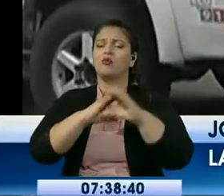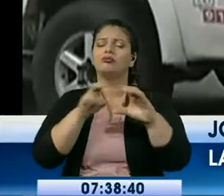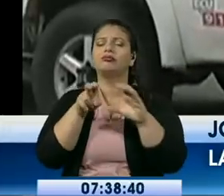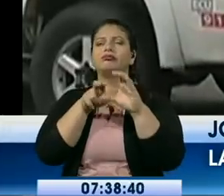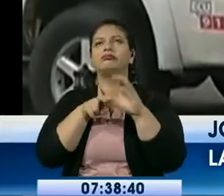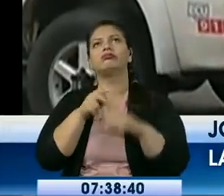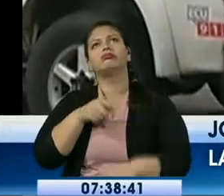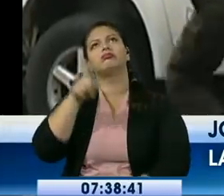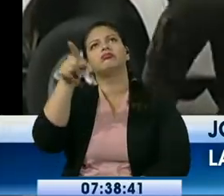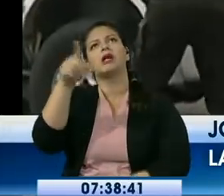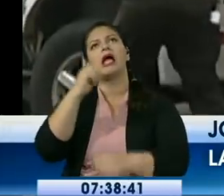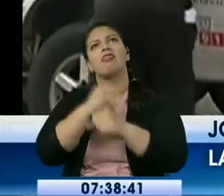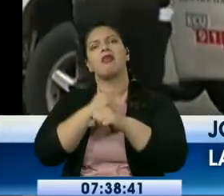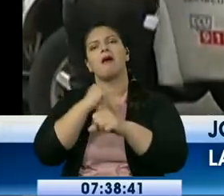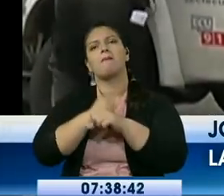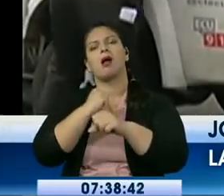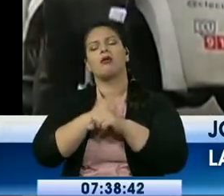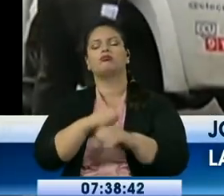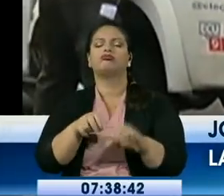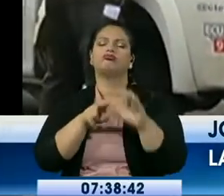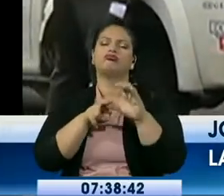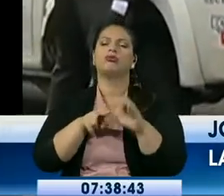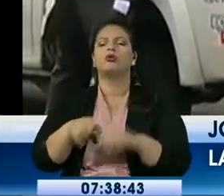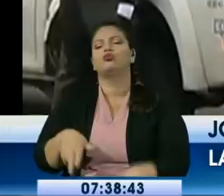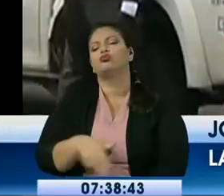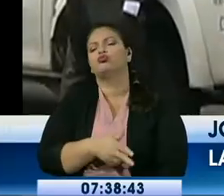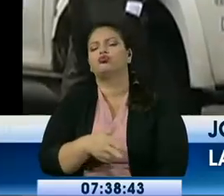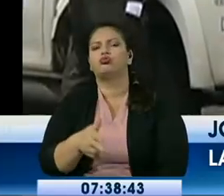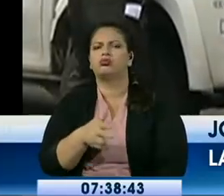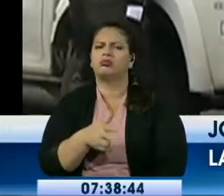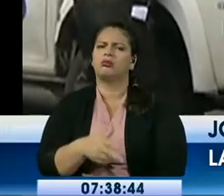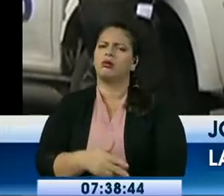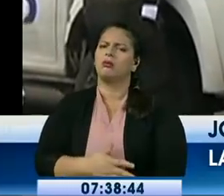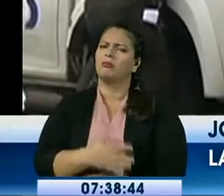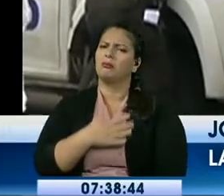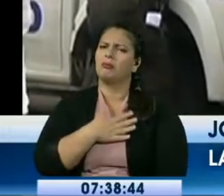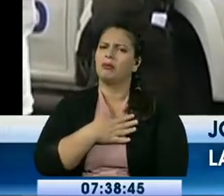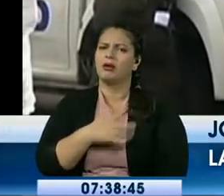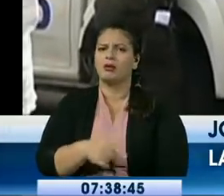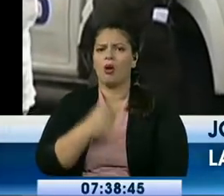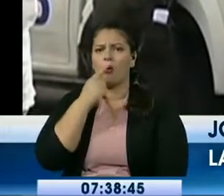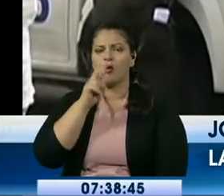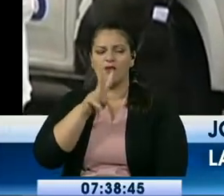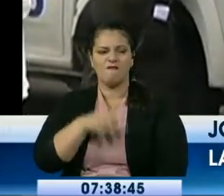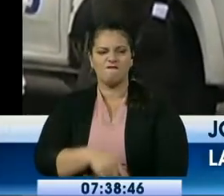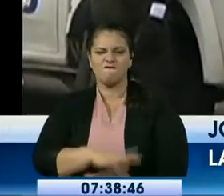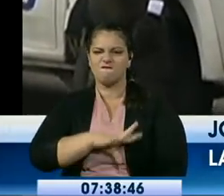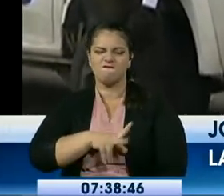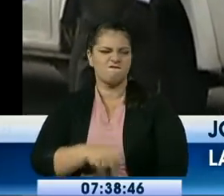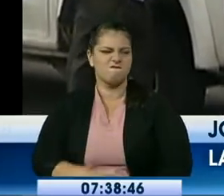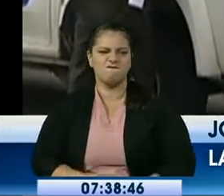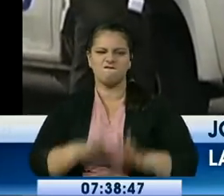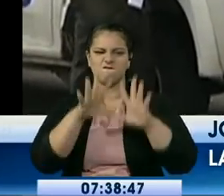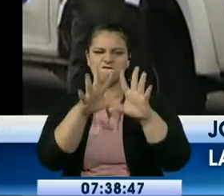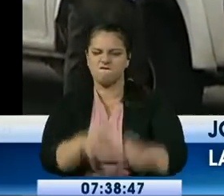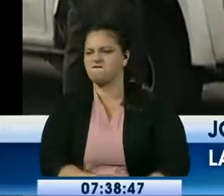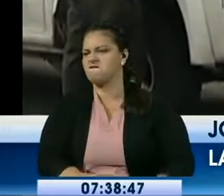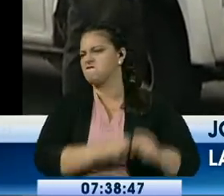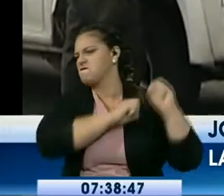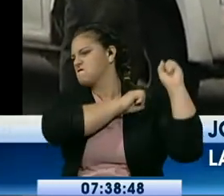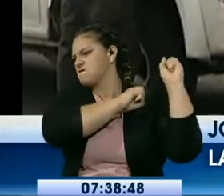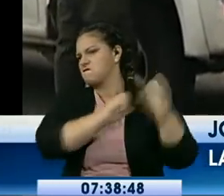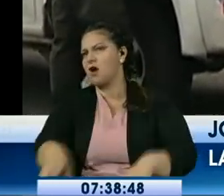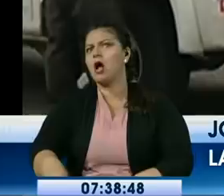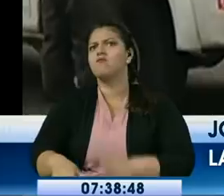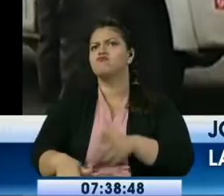no tenía documentos personales ni el teléfono celular, solo los auriculares que llevaba puestos minutos antes de la